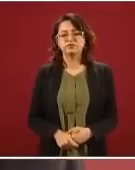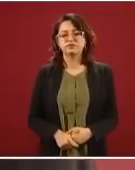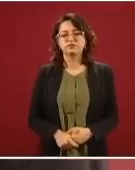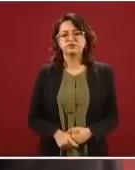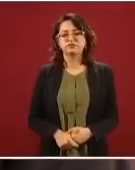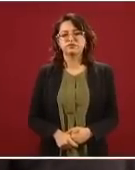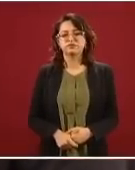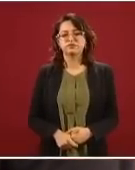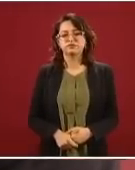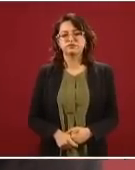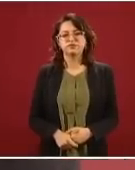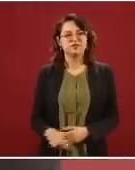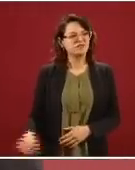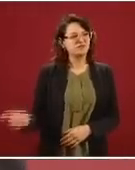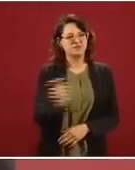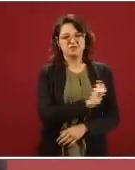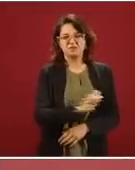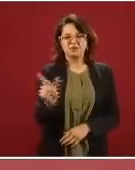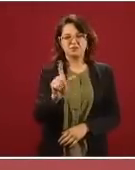Más famosos,